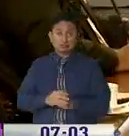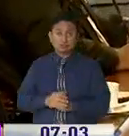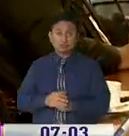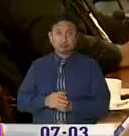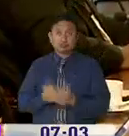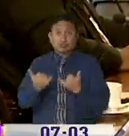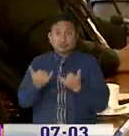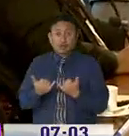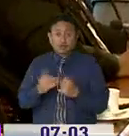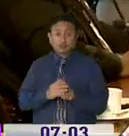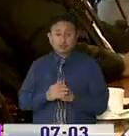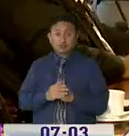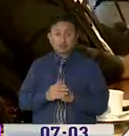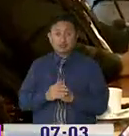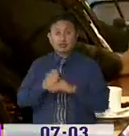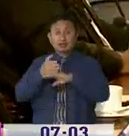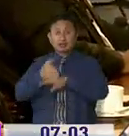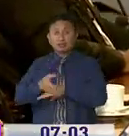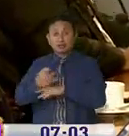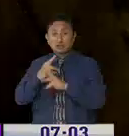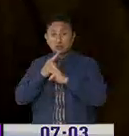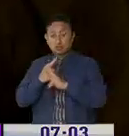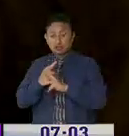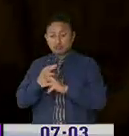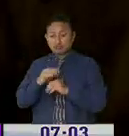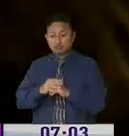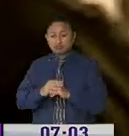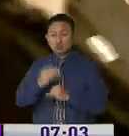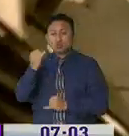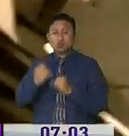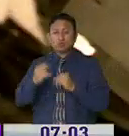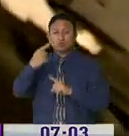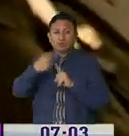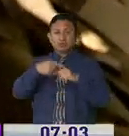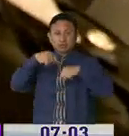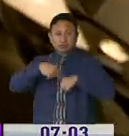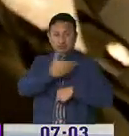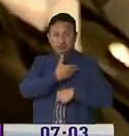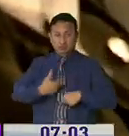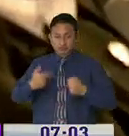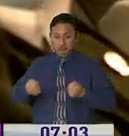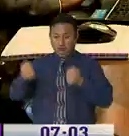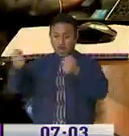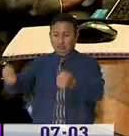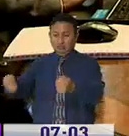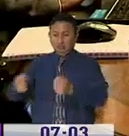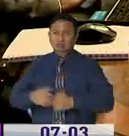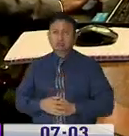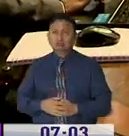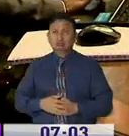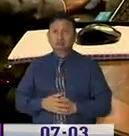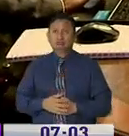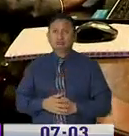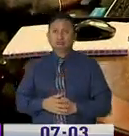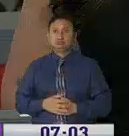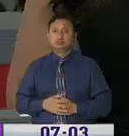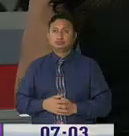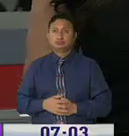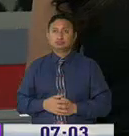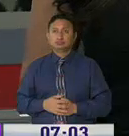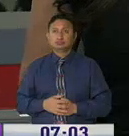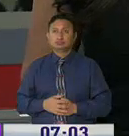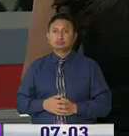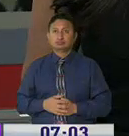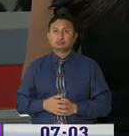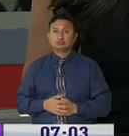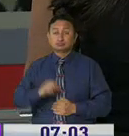estarían listos a finales de mes para presentarlos al jefe de Estado. Informó Marilyn Jaramillo. Y mediante decreto